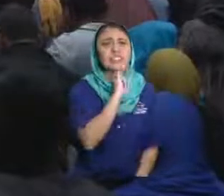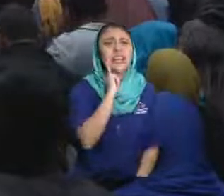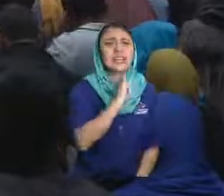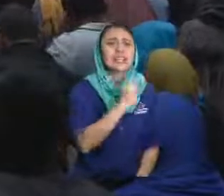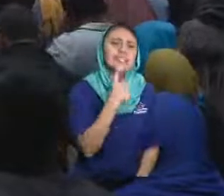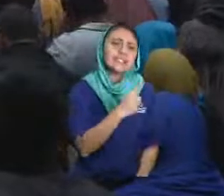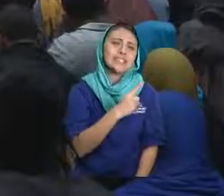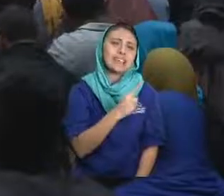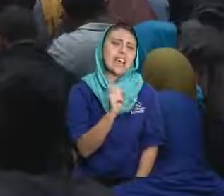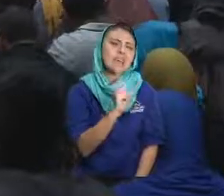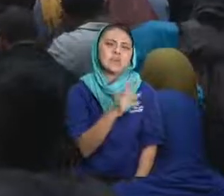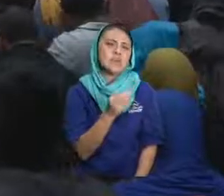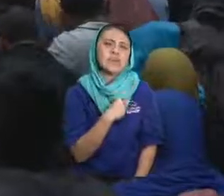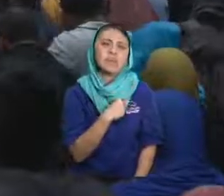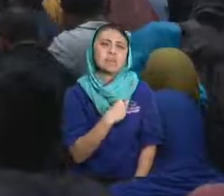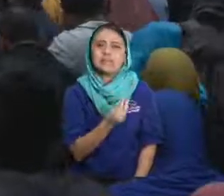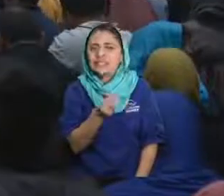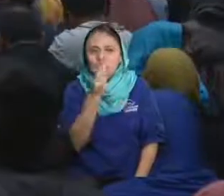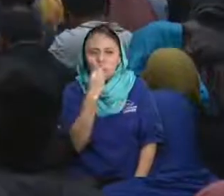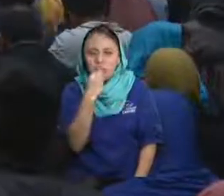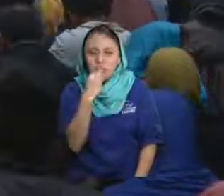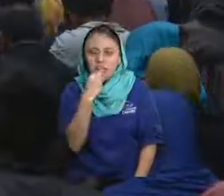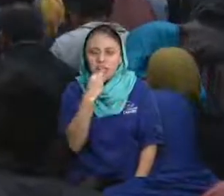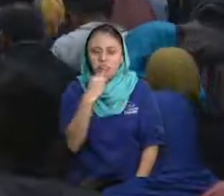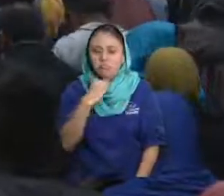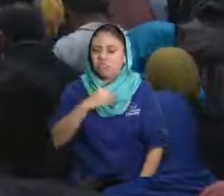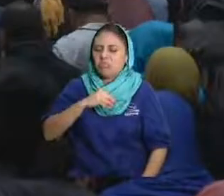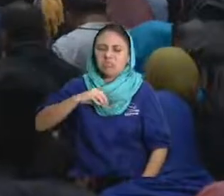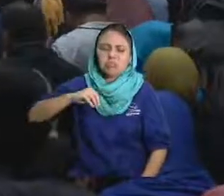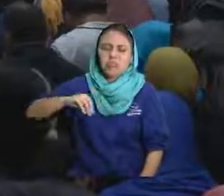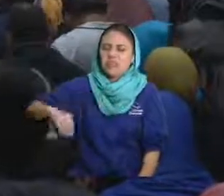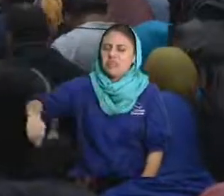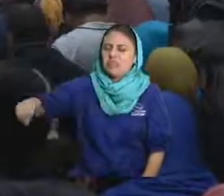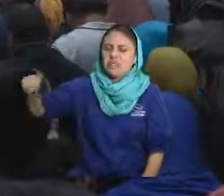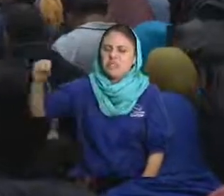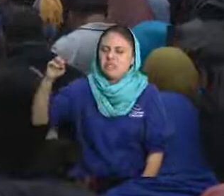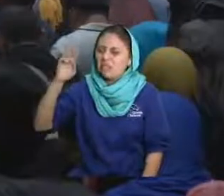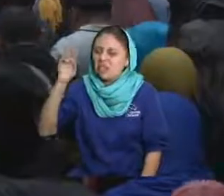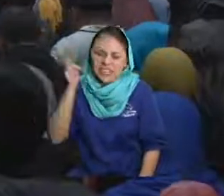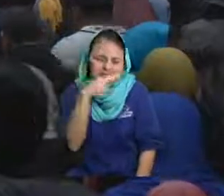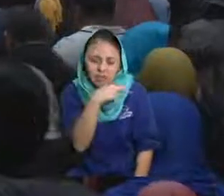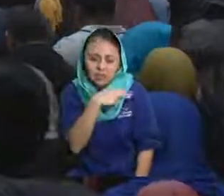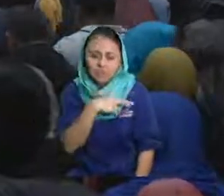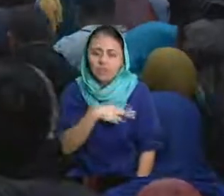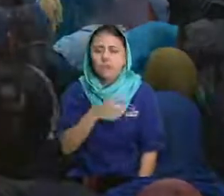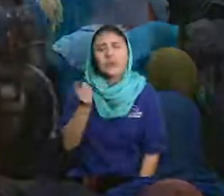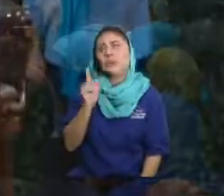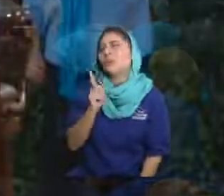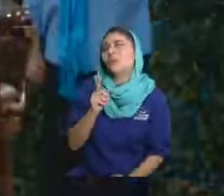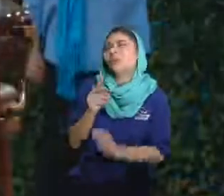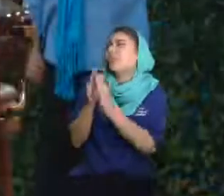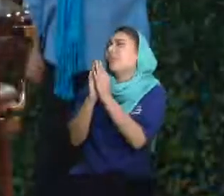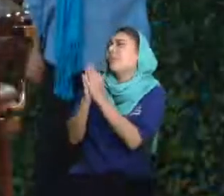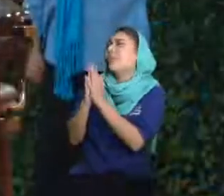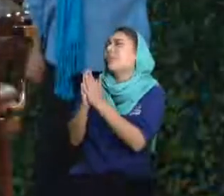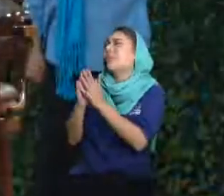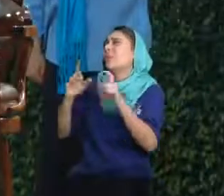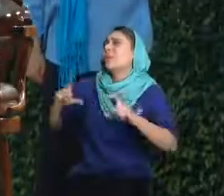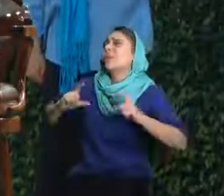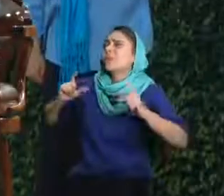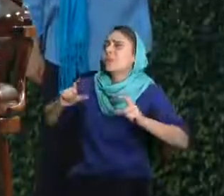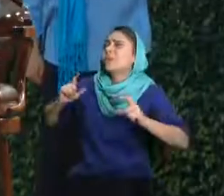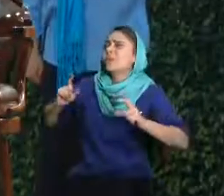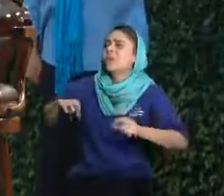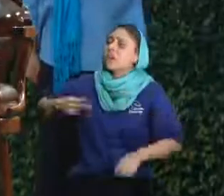queremos esta comida miserable. No, guárdanos, Señor, por favor, por tu Espíritu Santo, permite que